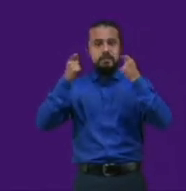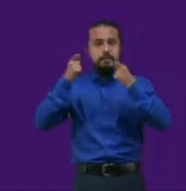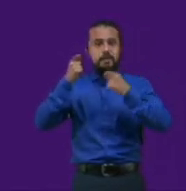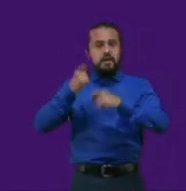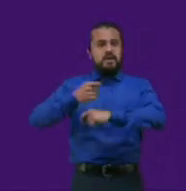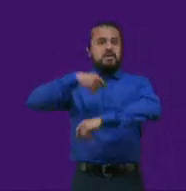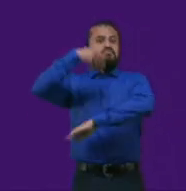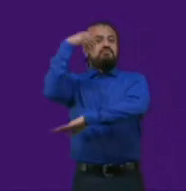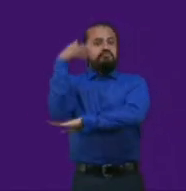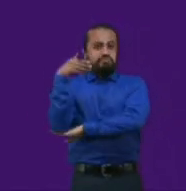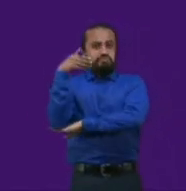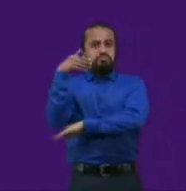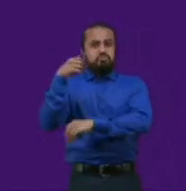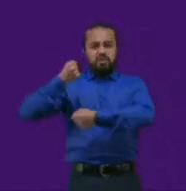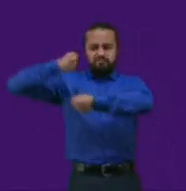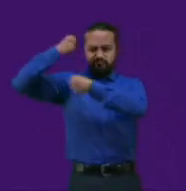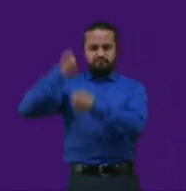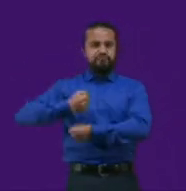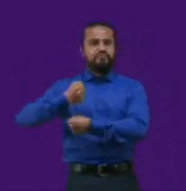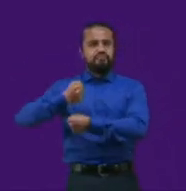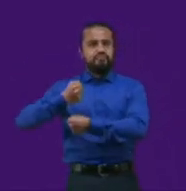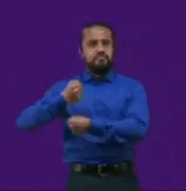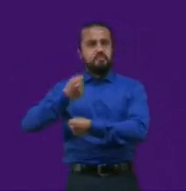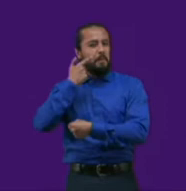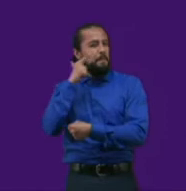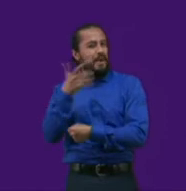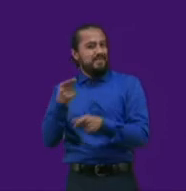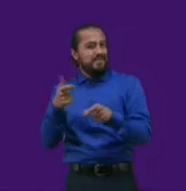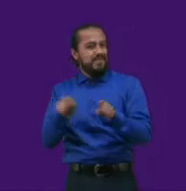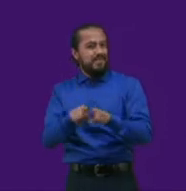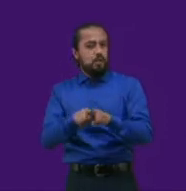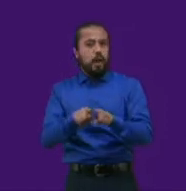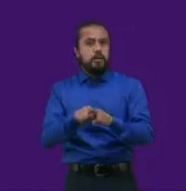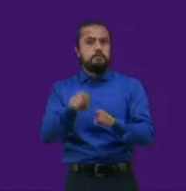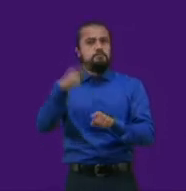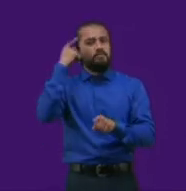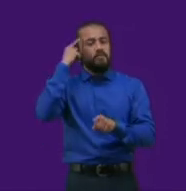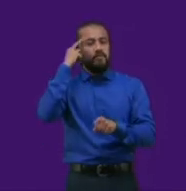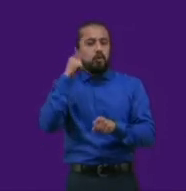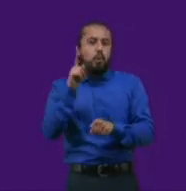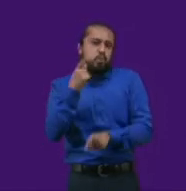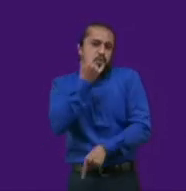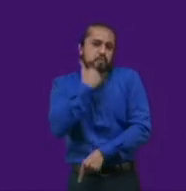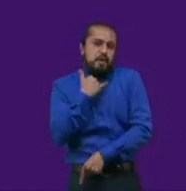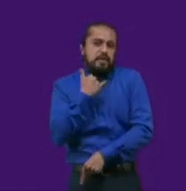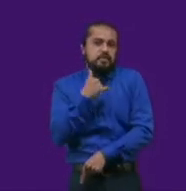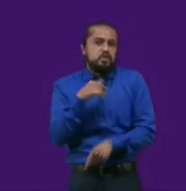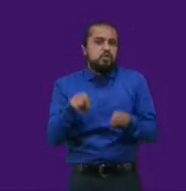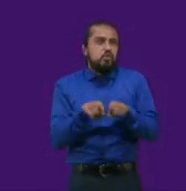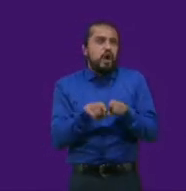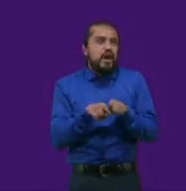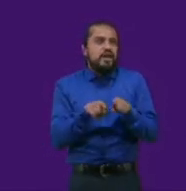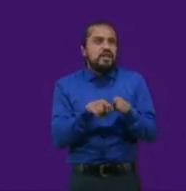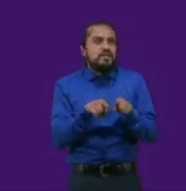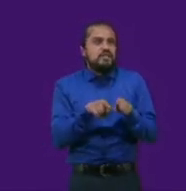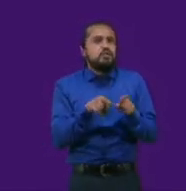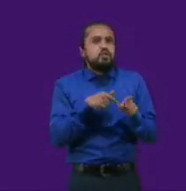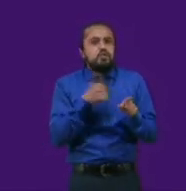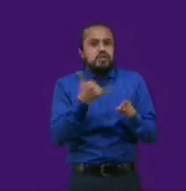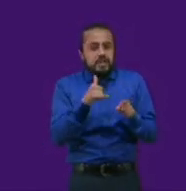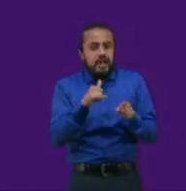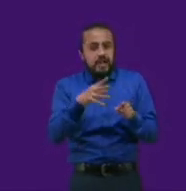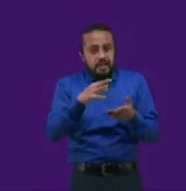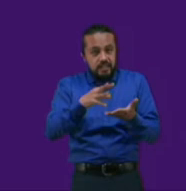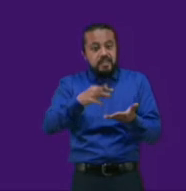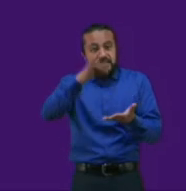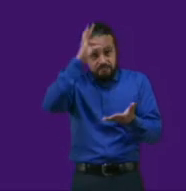grandes de lo que estamos en este momento. Entonces, creo que es un desacierto. Pues finalmente aprendimos mucho de eso y las